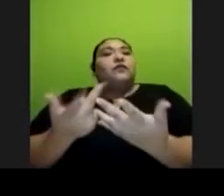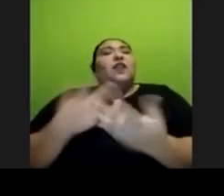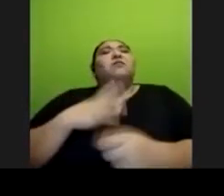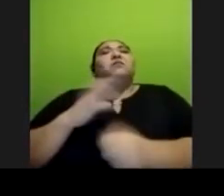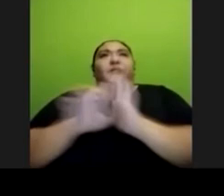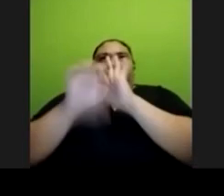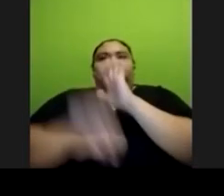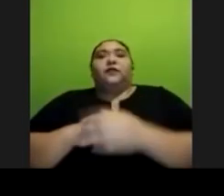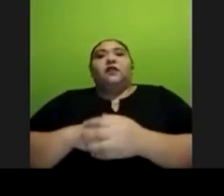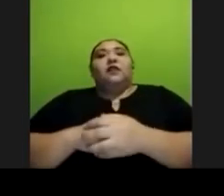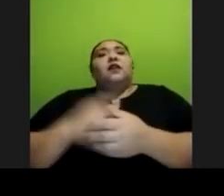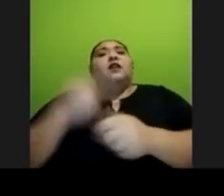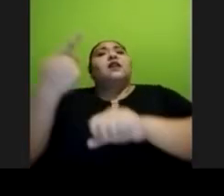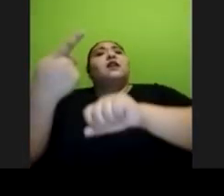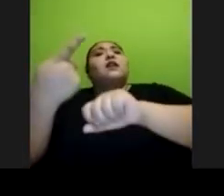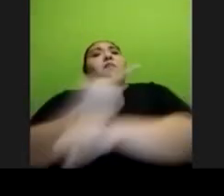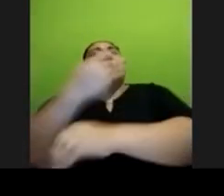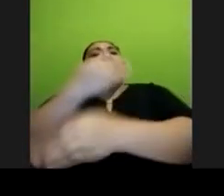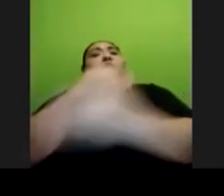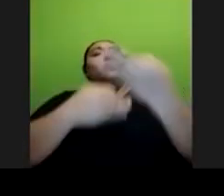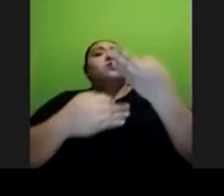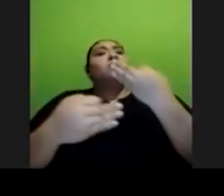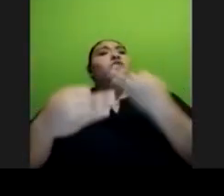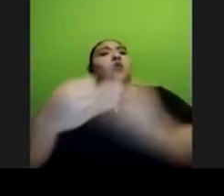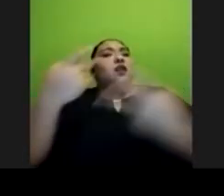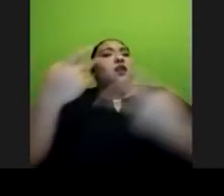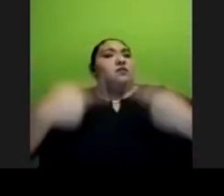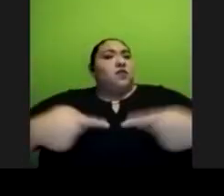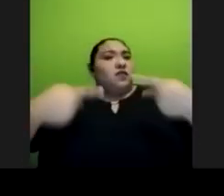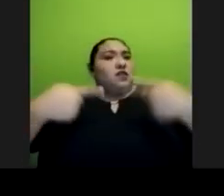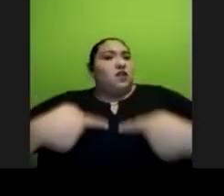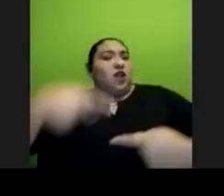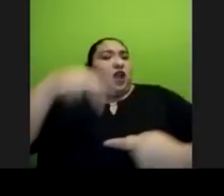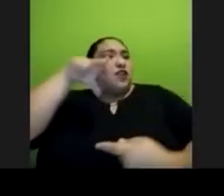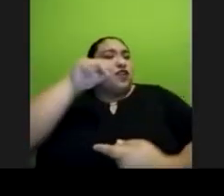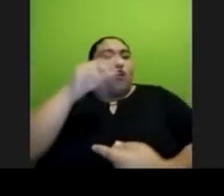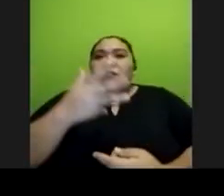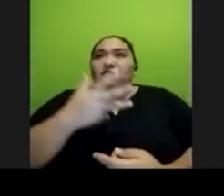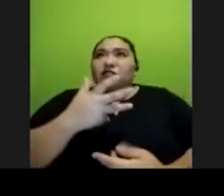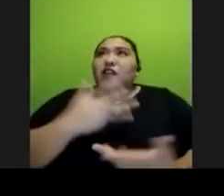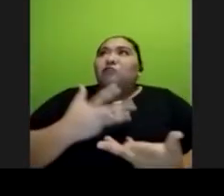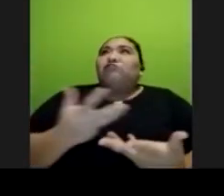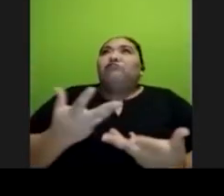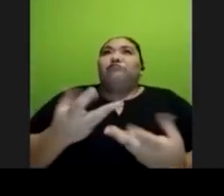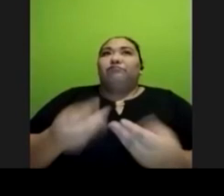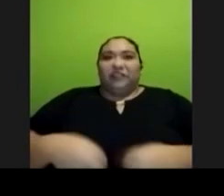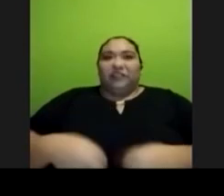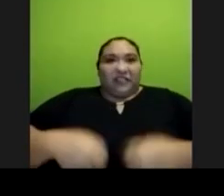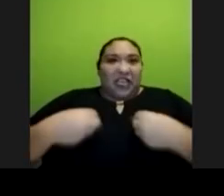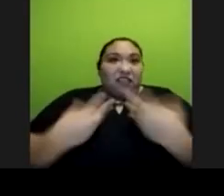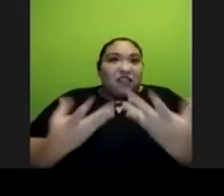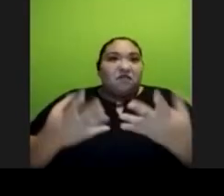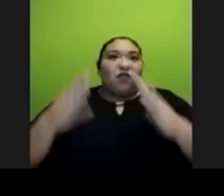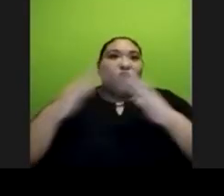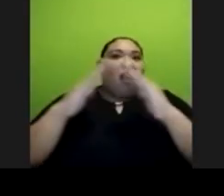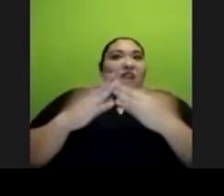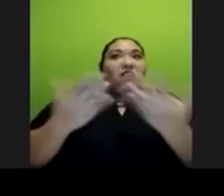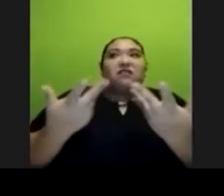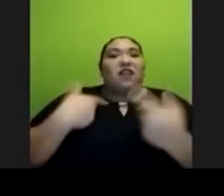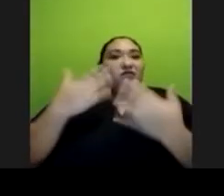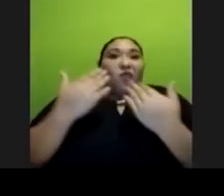vivienda propia y que están viviendo en centros colectivos? En México se llaman albergues. Hoy en día habría